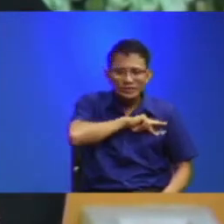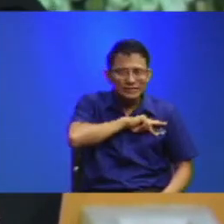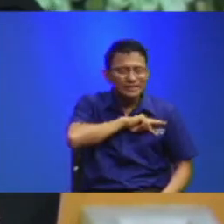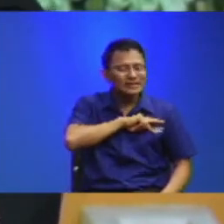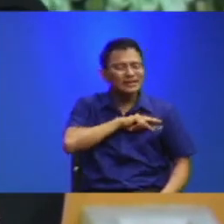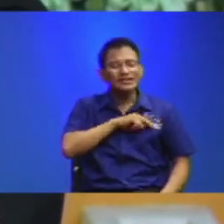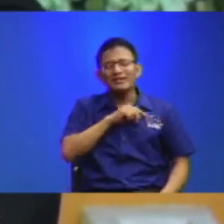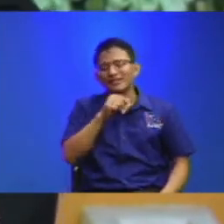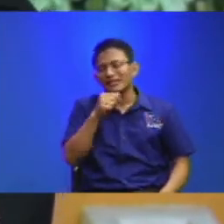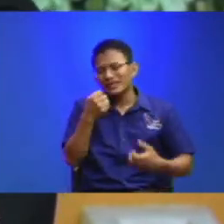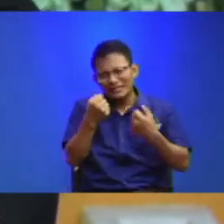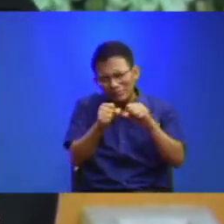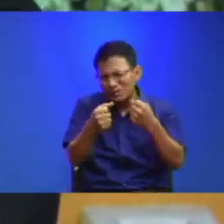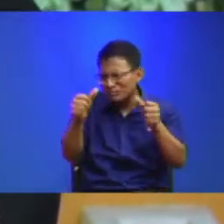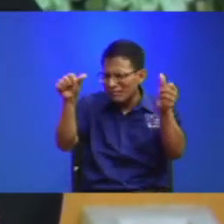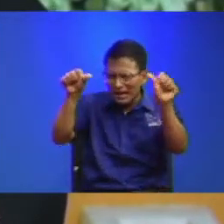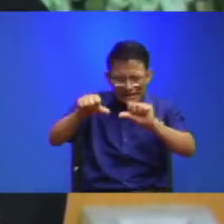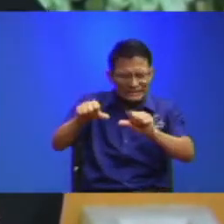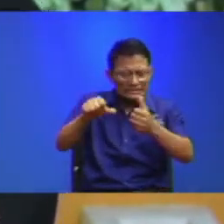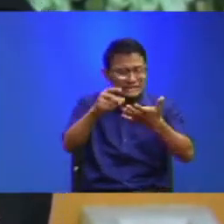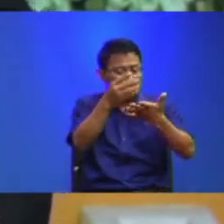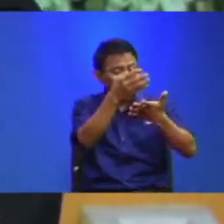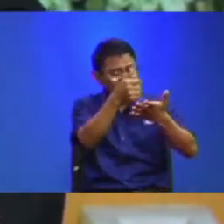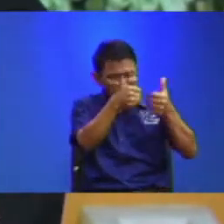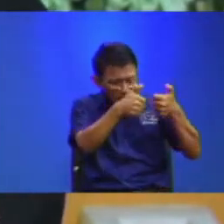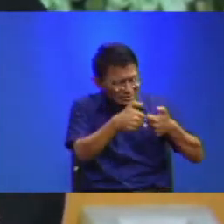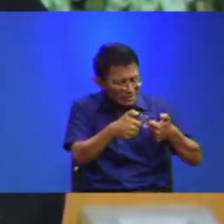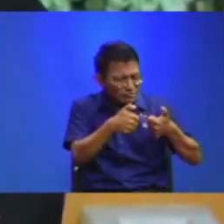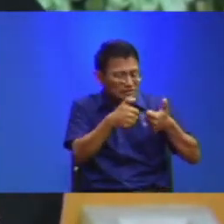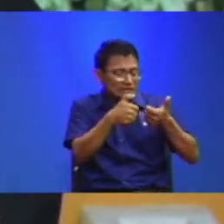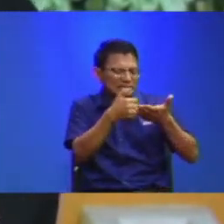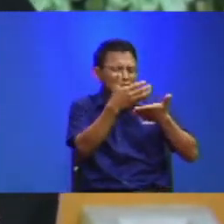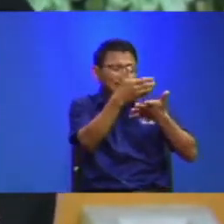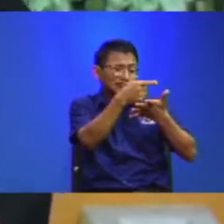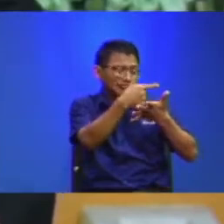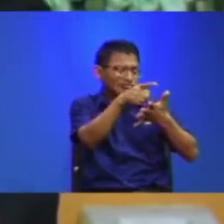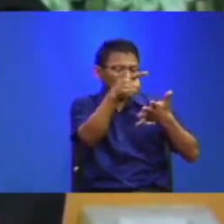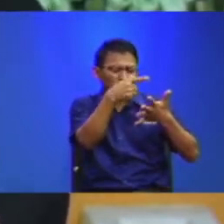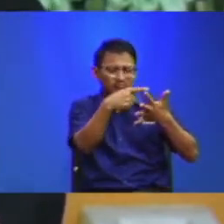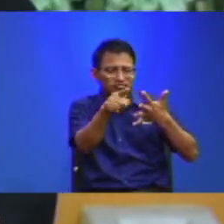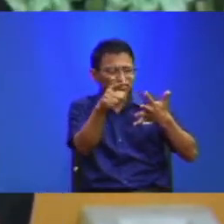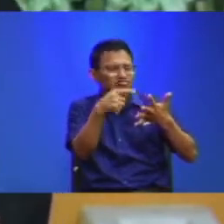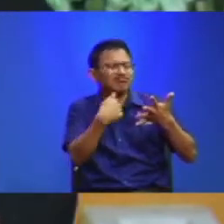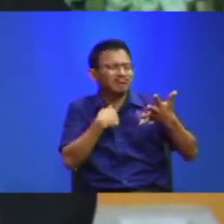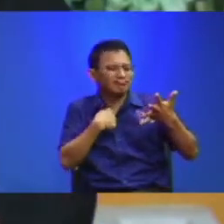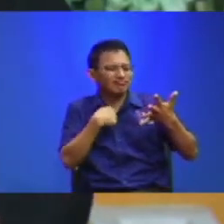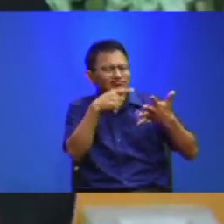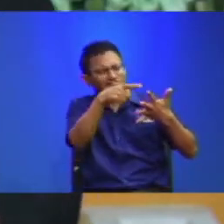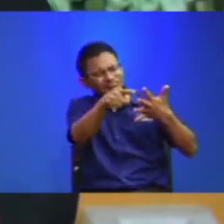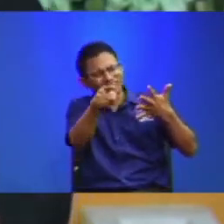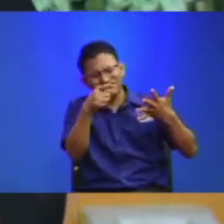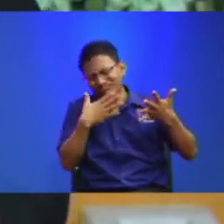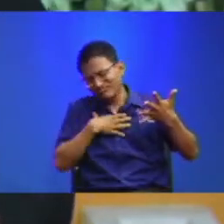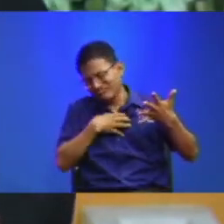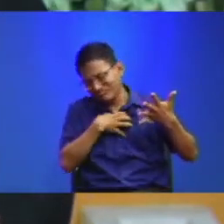abogado tenemos para con el Padre, a Jesucristo el justo. Eso es despedregar, arrancar la